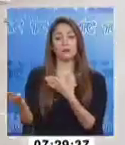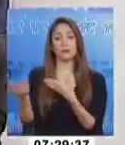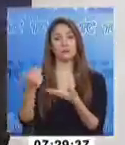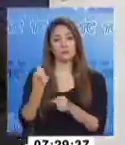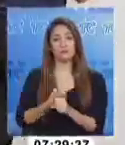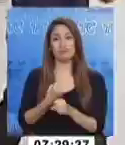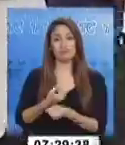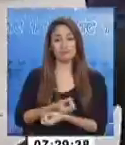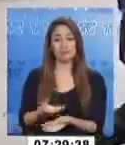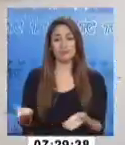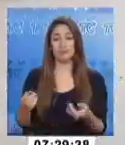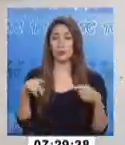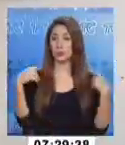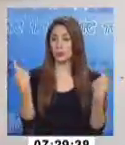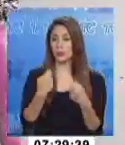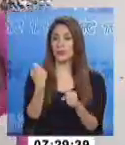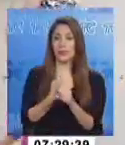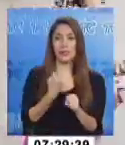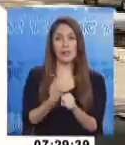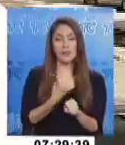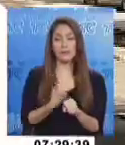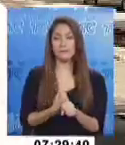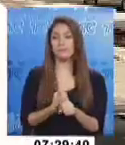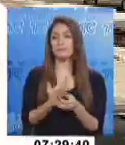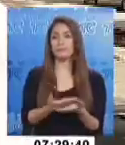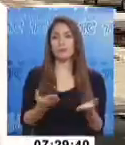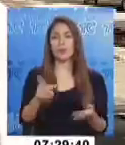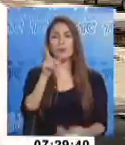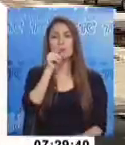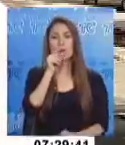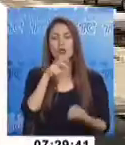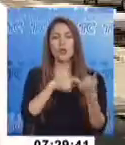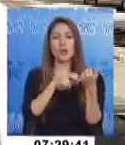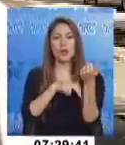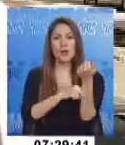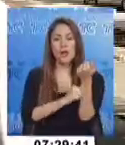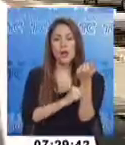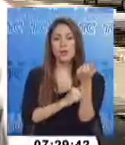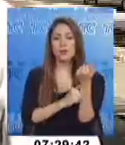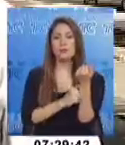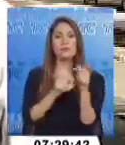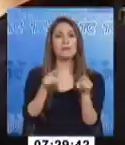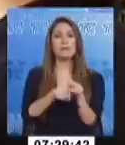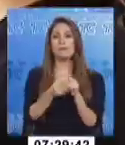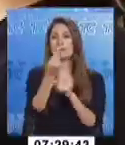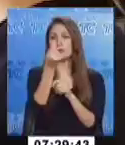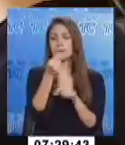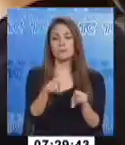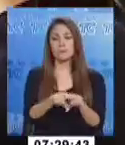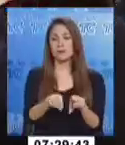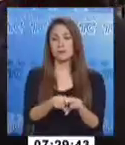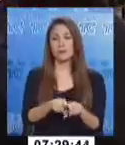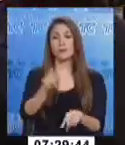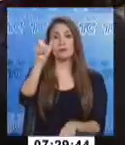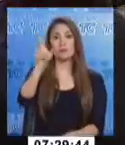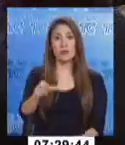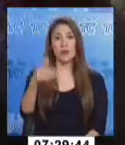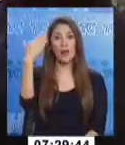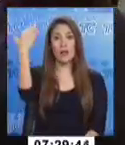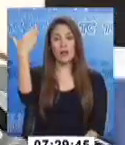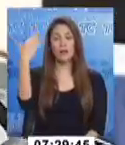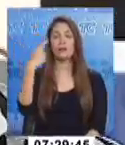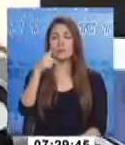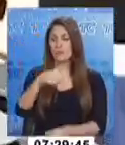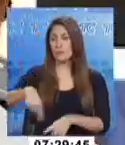todos estamos trabajando, legumbres, pollo, carne, todo al mismo precio. El alcalde de Manta autorizó por el momento